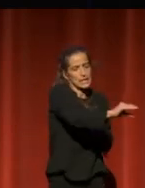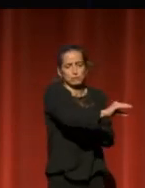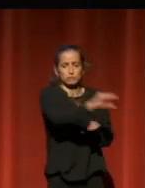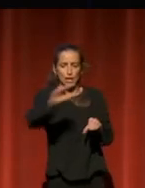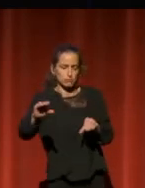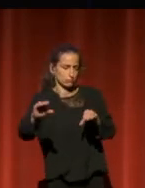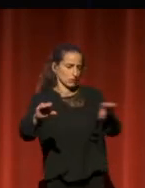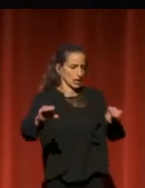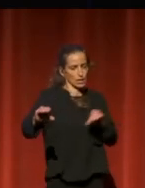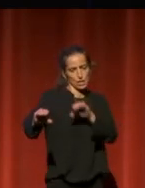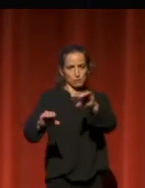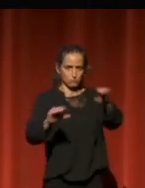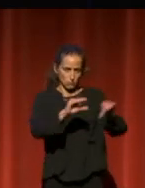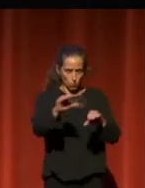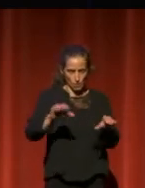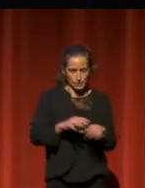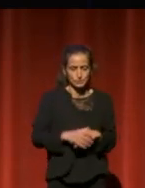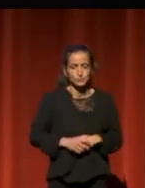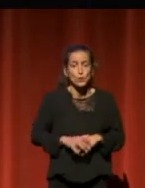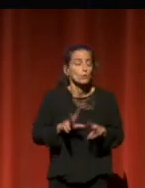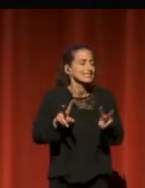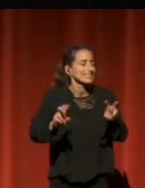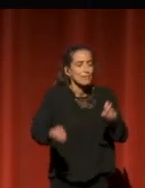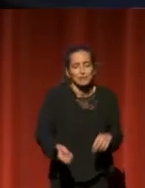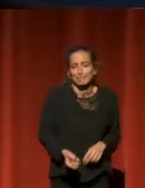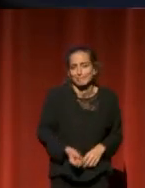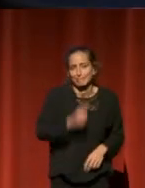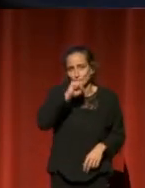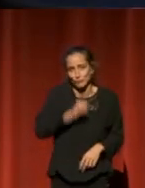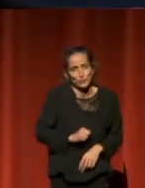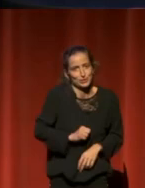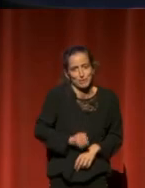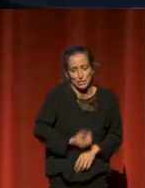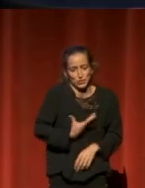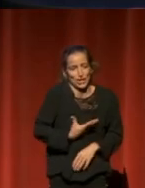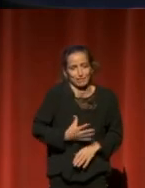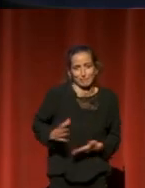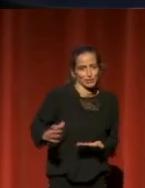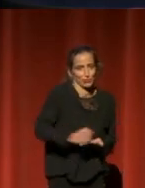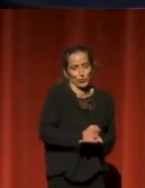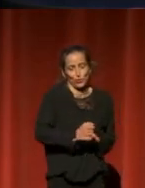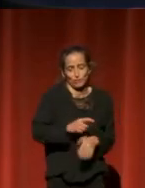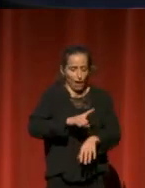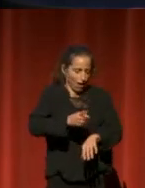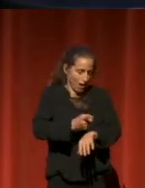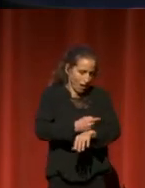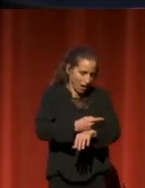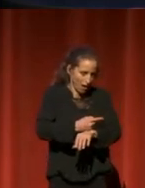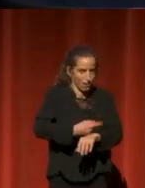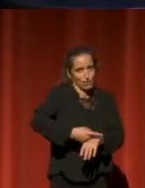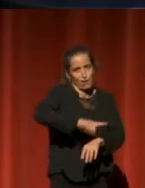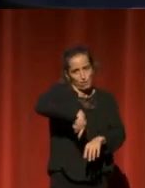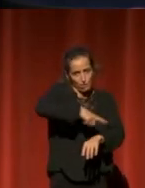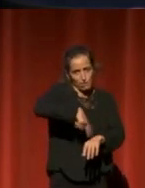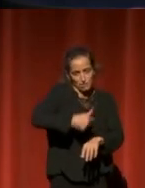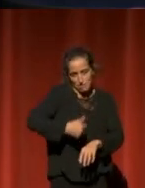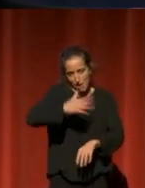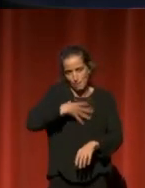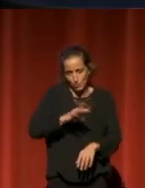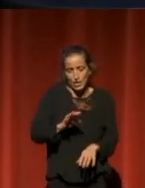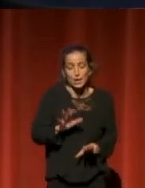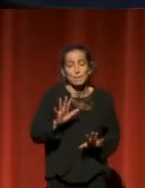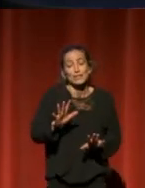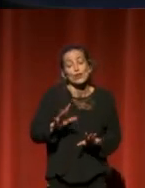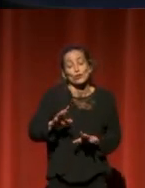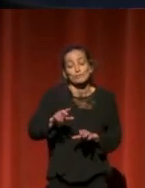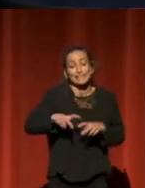que el tema nos resulta apasionante a todos y estaríamos aquí horas. Me dicen que tenemos que acabar porque vienen presionando la